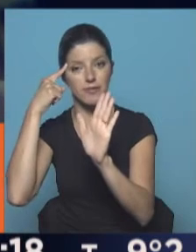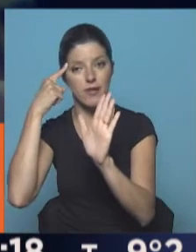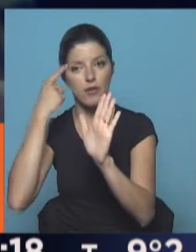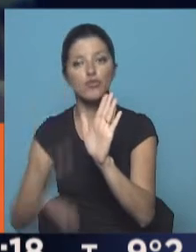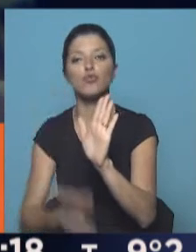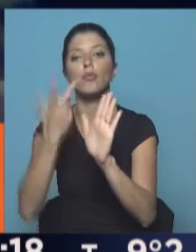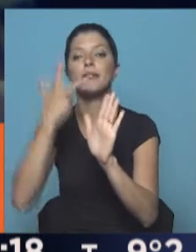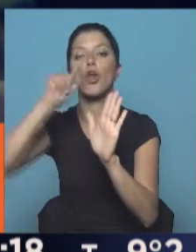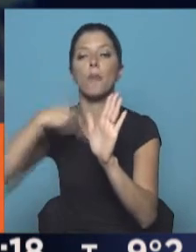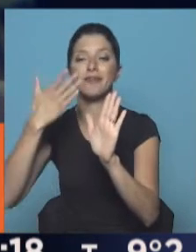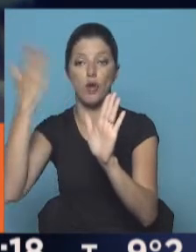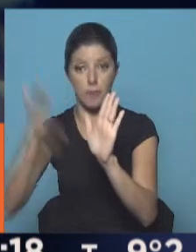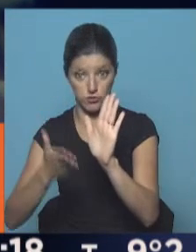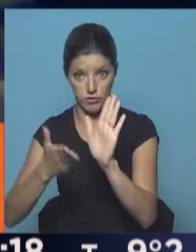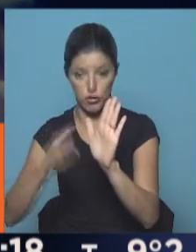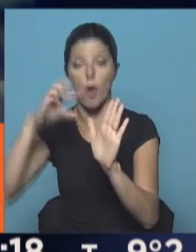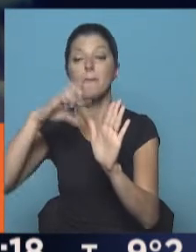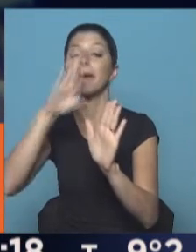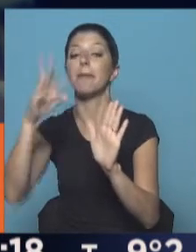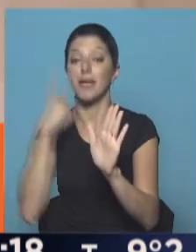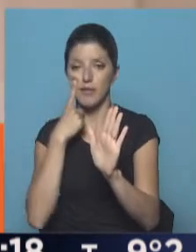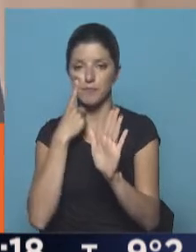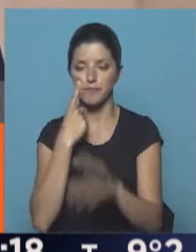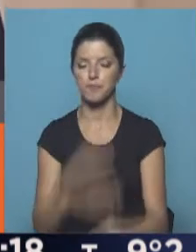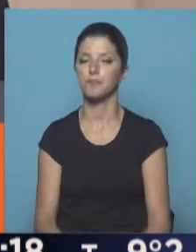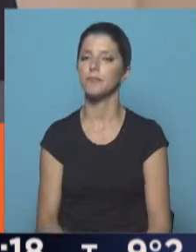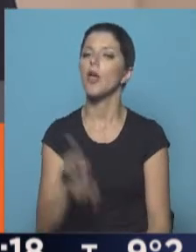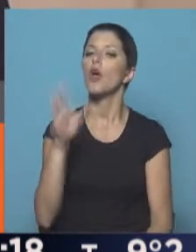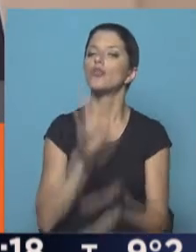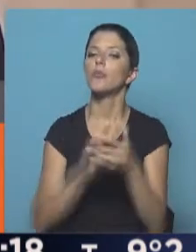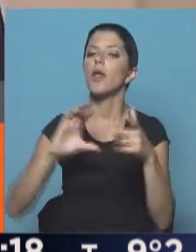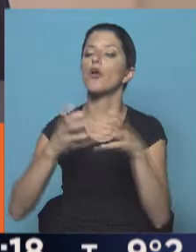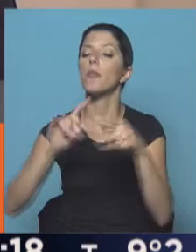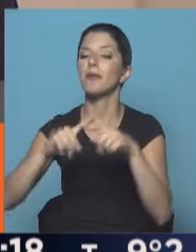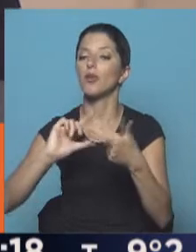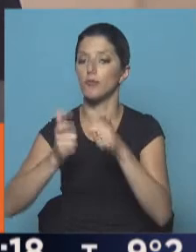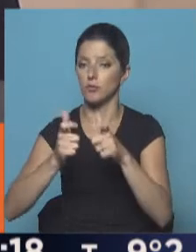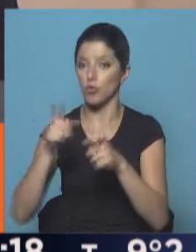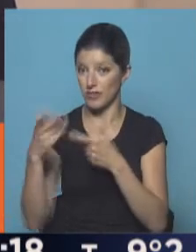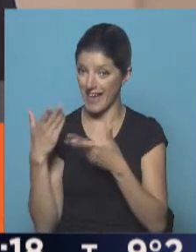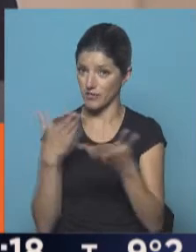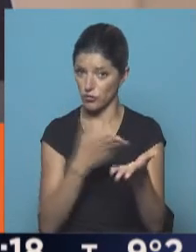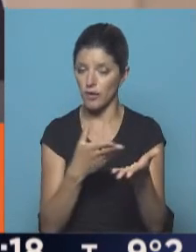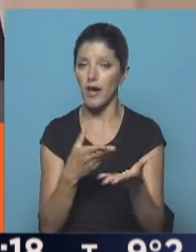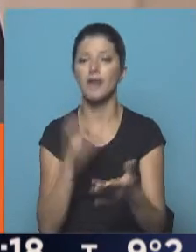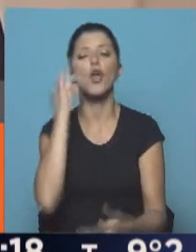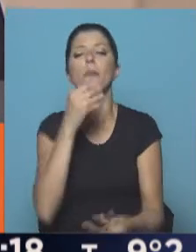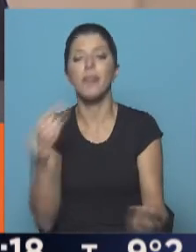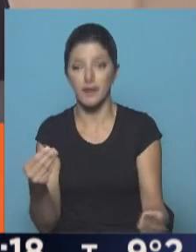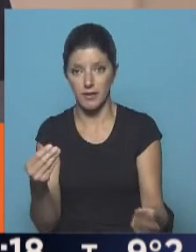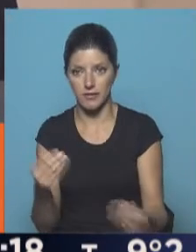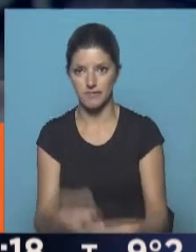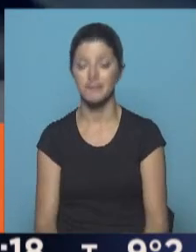del 3,5% del PBI. ¿Qué le recomendó a los diputados del Frente Renovador? Que usted los asesora, sí, que claro. acompañen, bueno, anoche